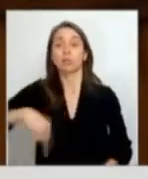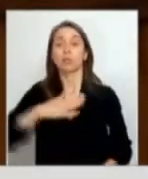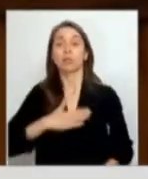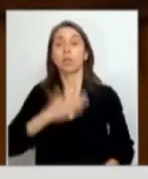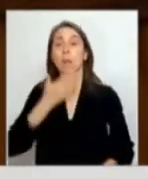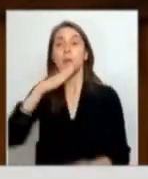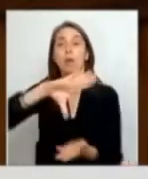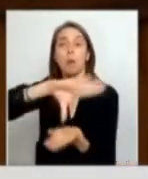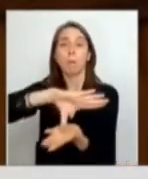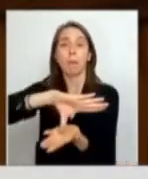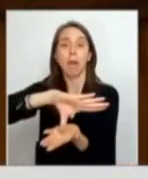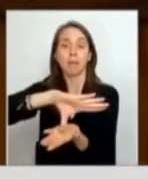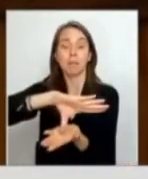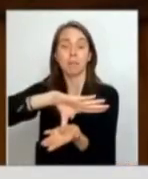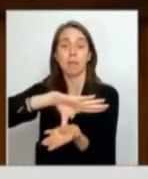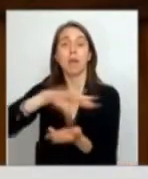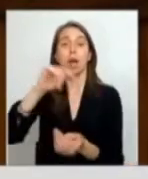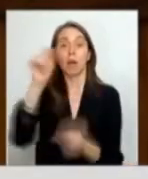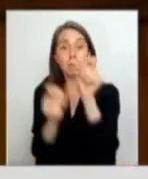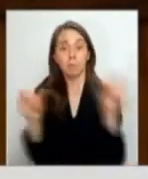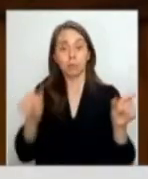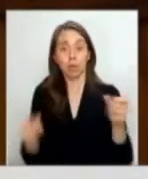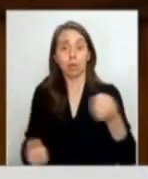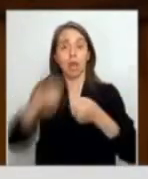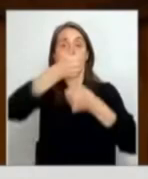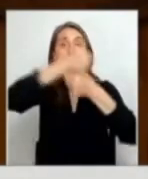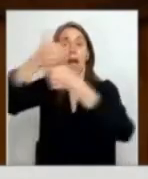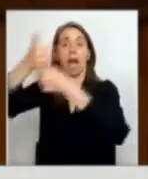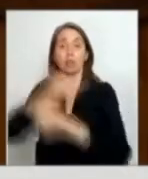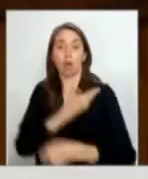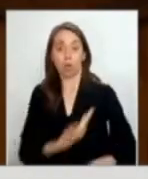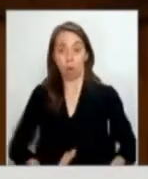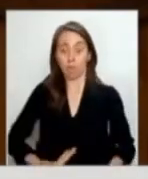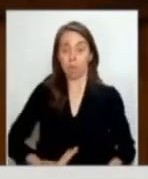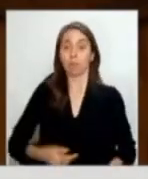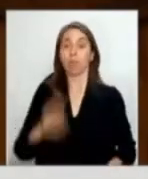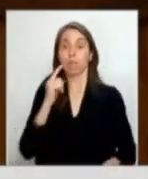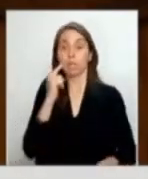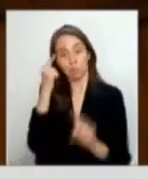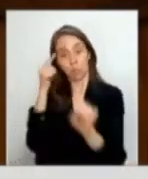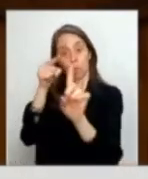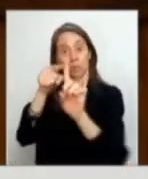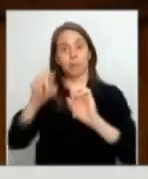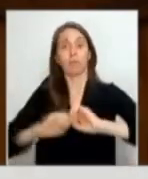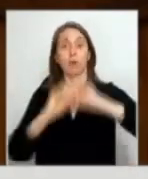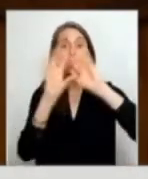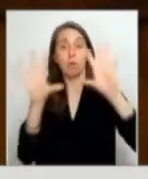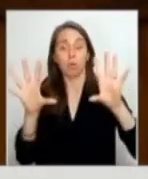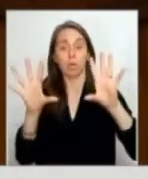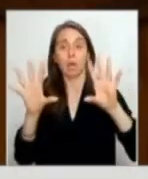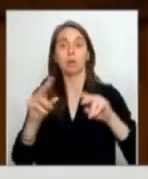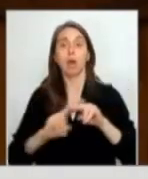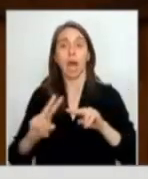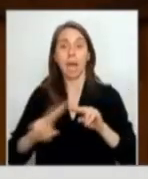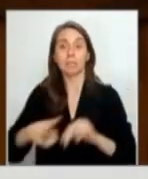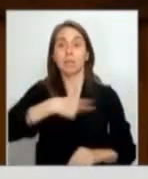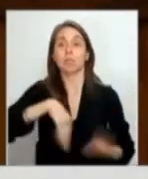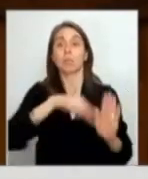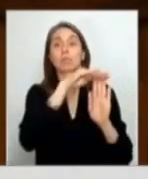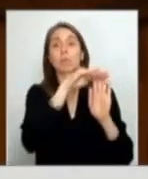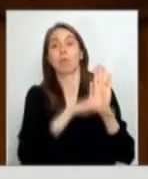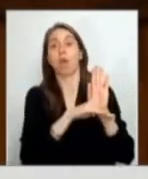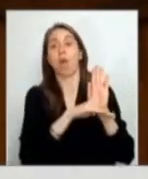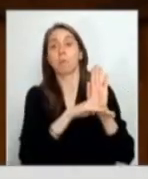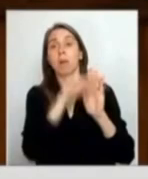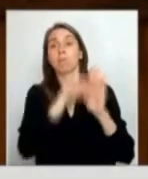Y aquellos que hoy estamos en el gobierno, tenemos una tarea muy clara: llevar adelante nuestro programa, un programa